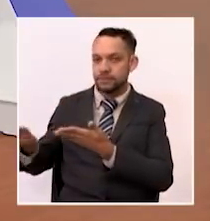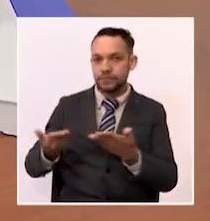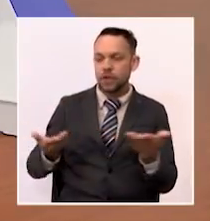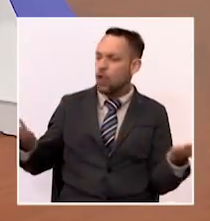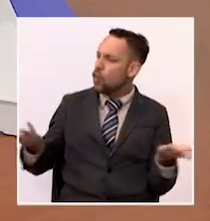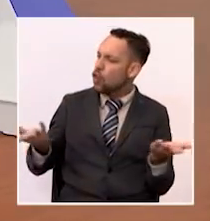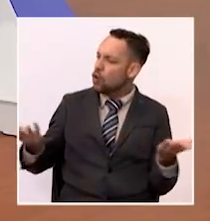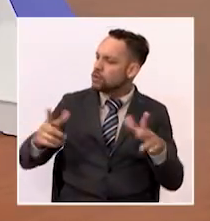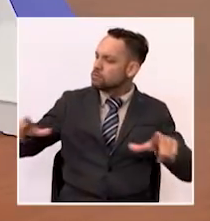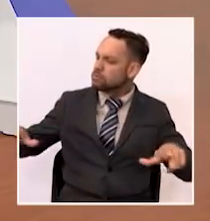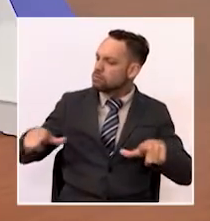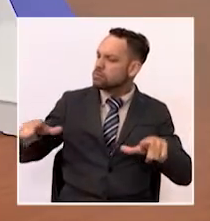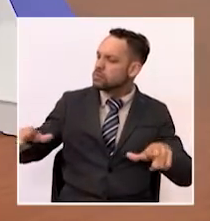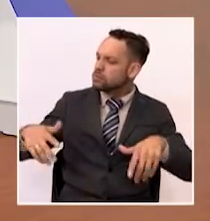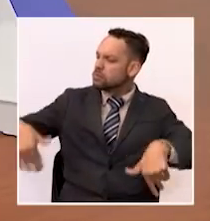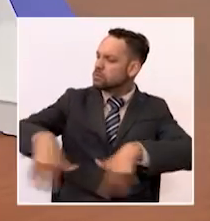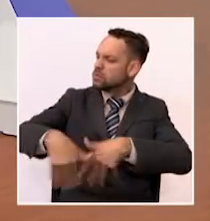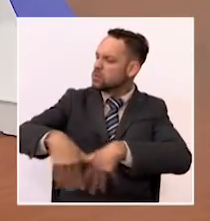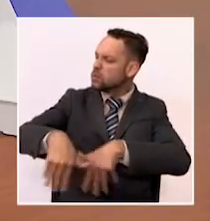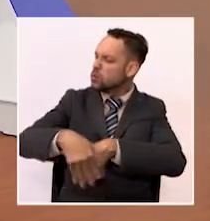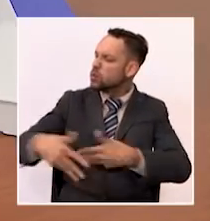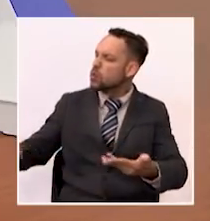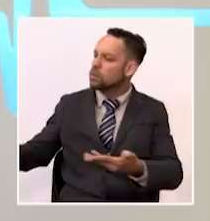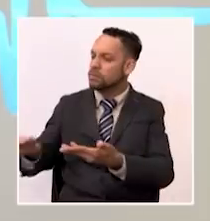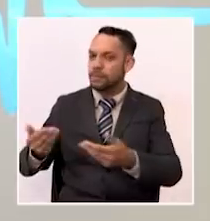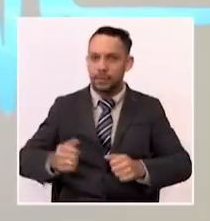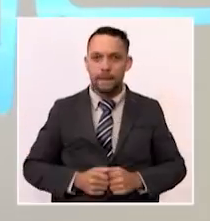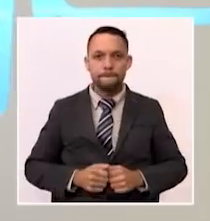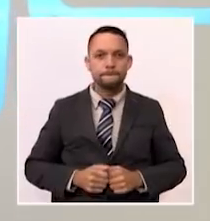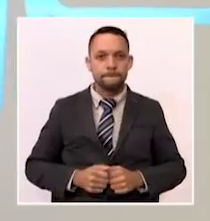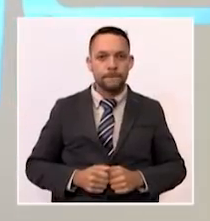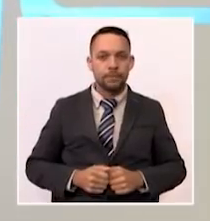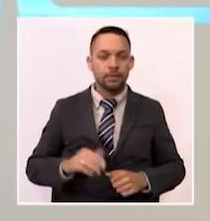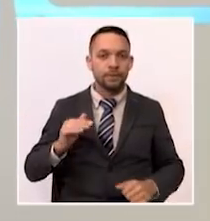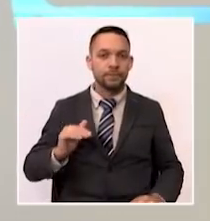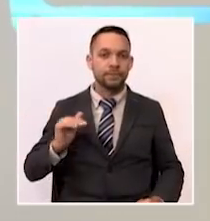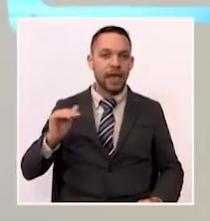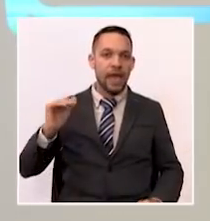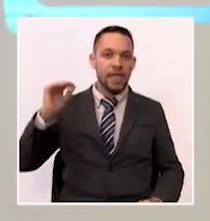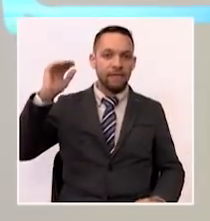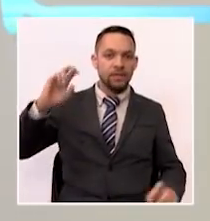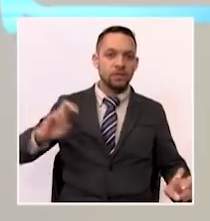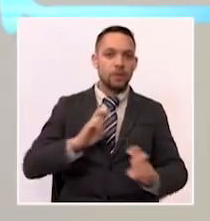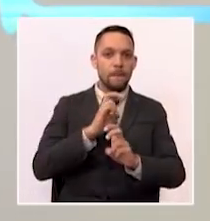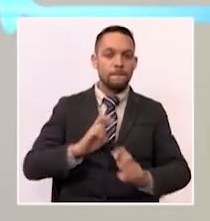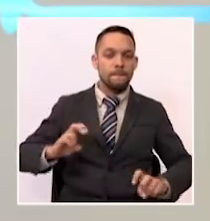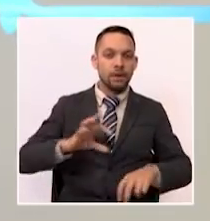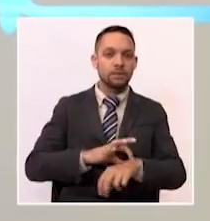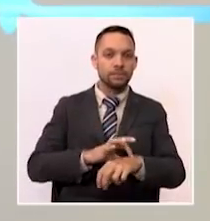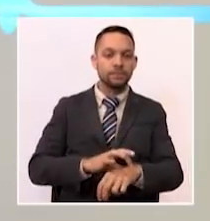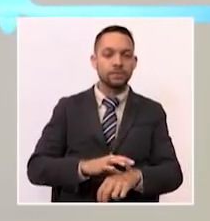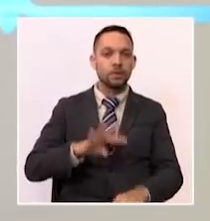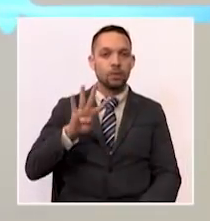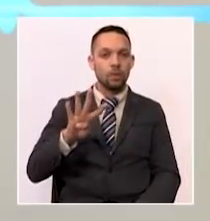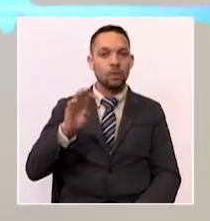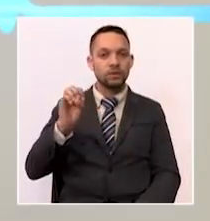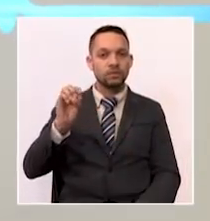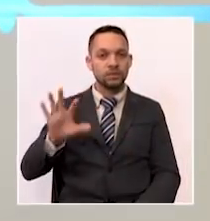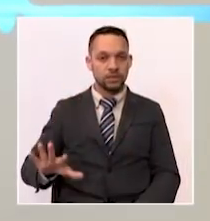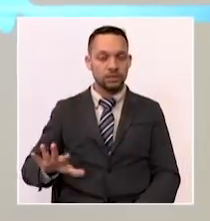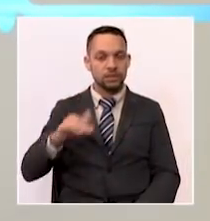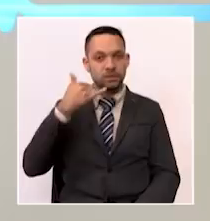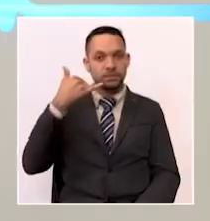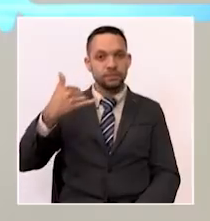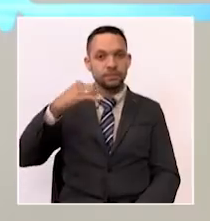podemos encontrar, doctora? Claro, mi consultorio está ubicado en el edificio Parque Médico, consultorio 405. Pueden comunicarse